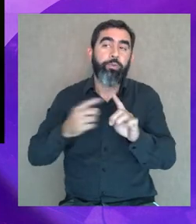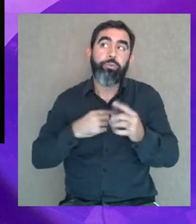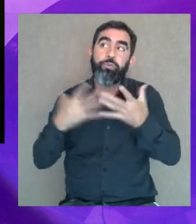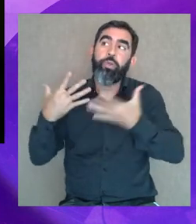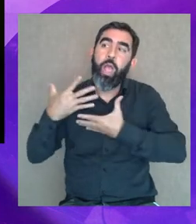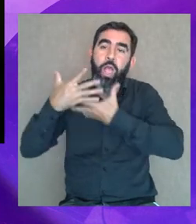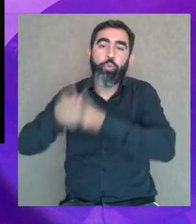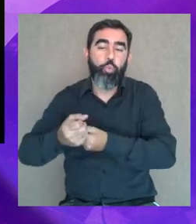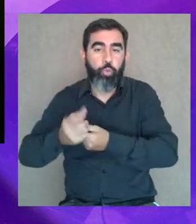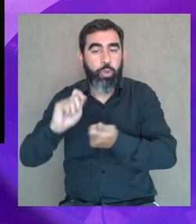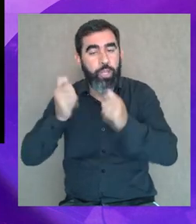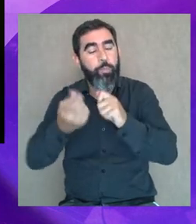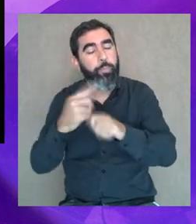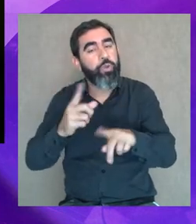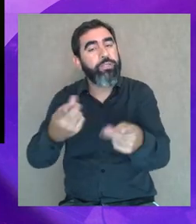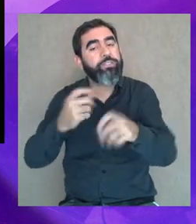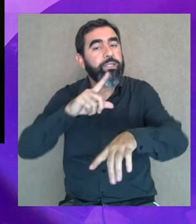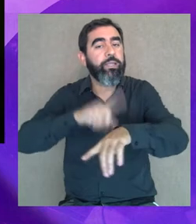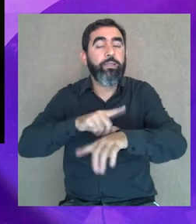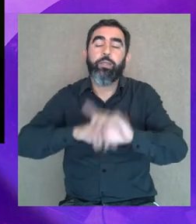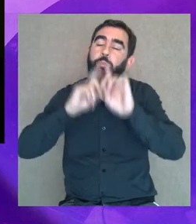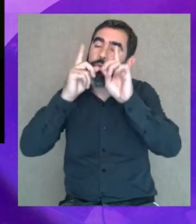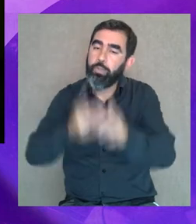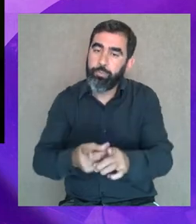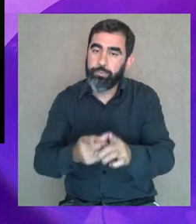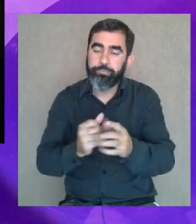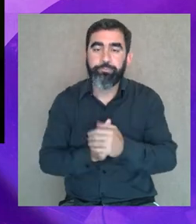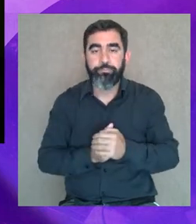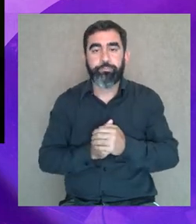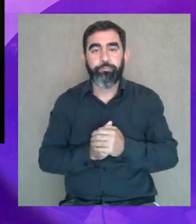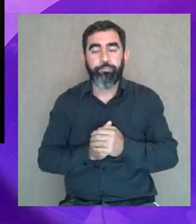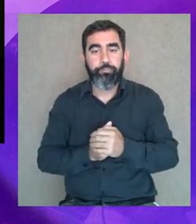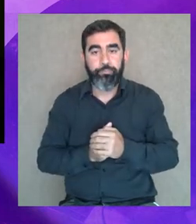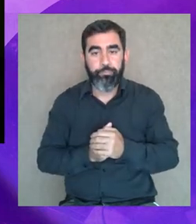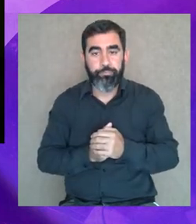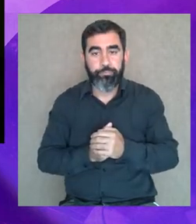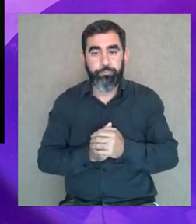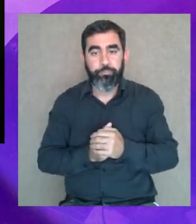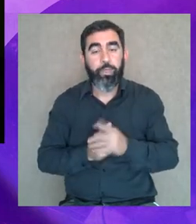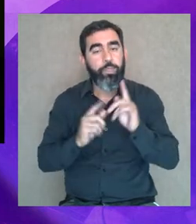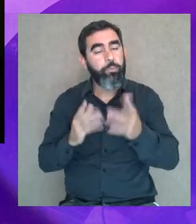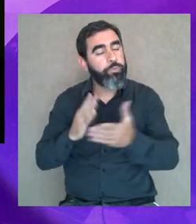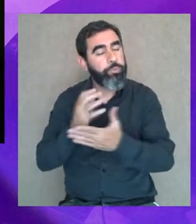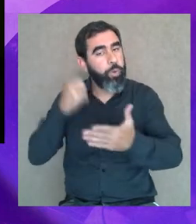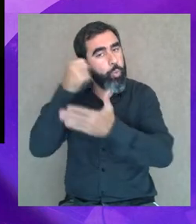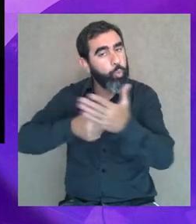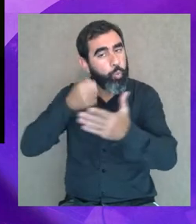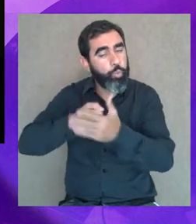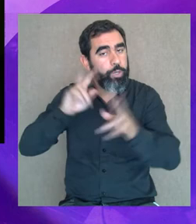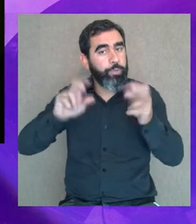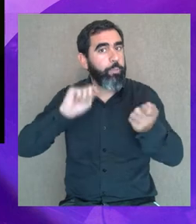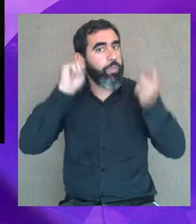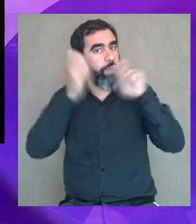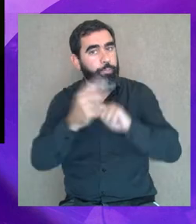quiere apurar pero pero tienen un tiempo también y somos quienes que también tenemos que estar como reivindicando ese cambio todo el